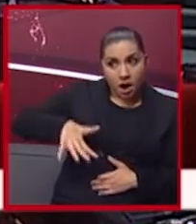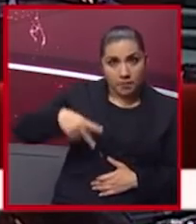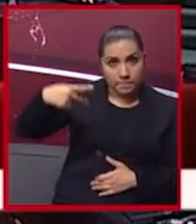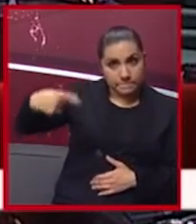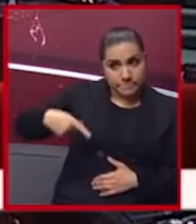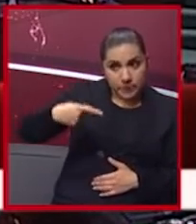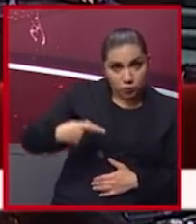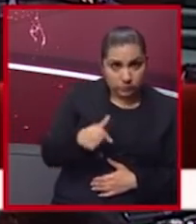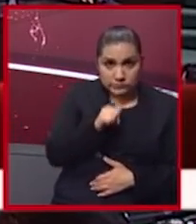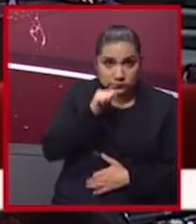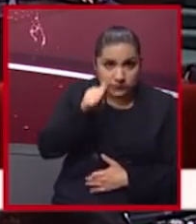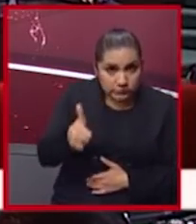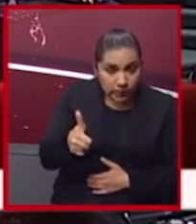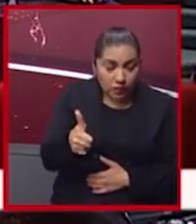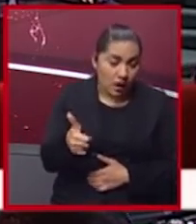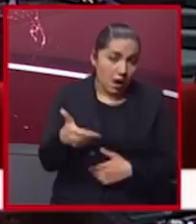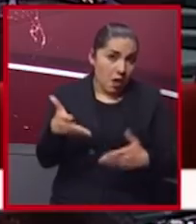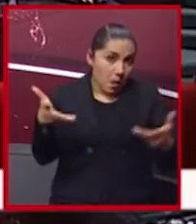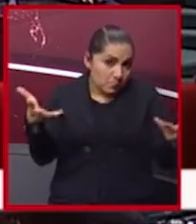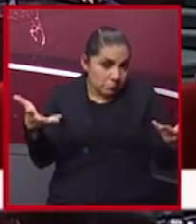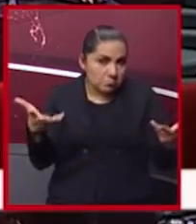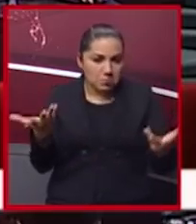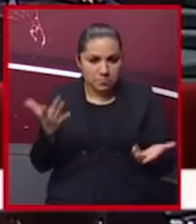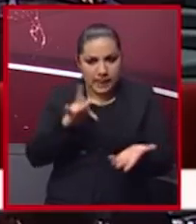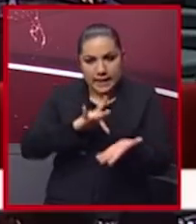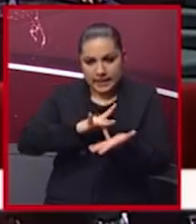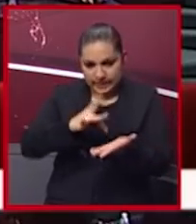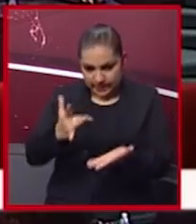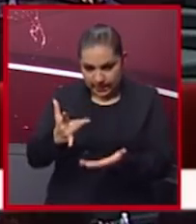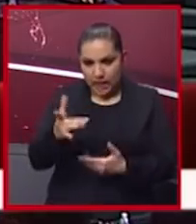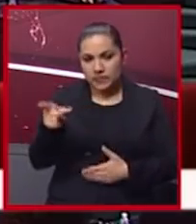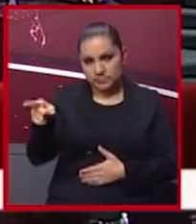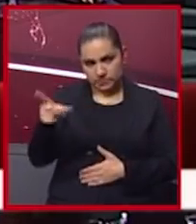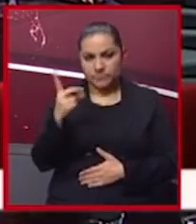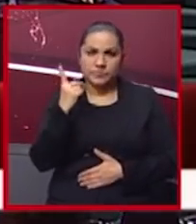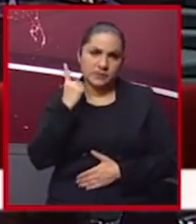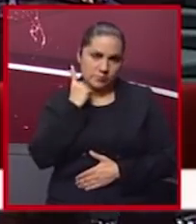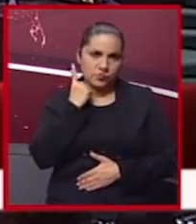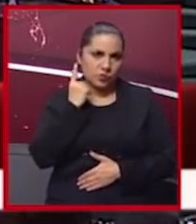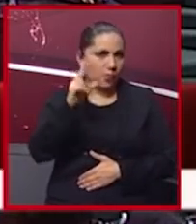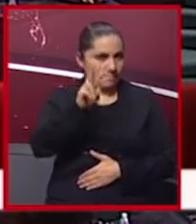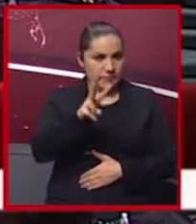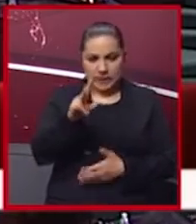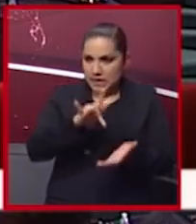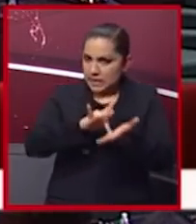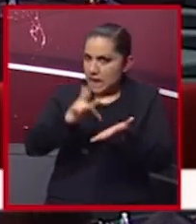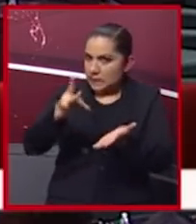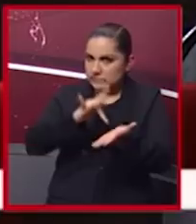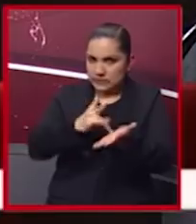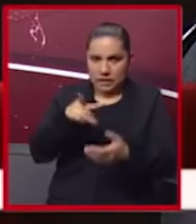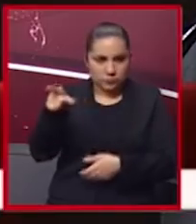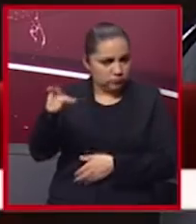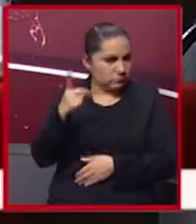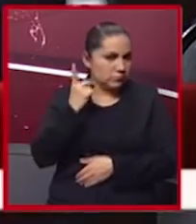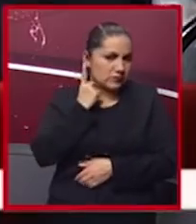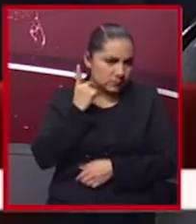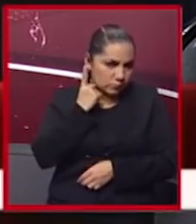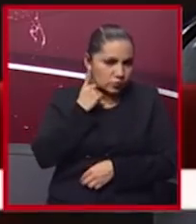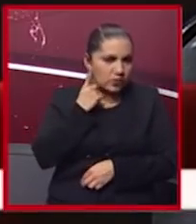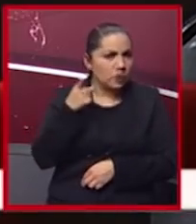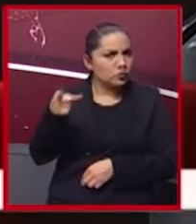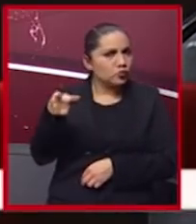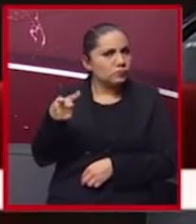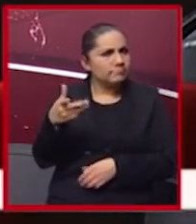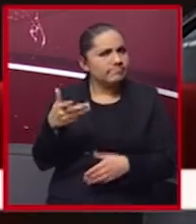le agradezco mucho al diputado, le agradezco sobremanera al diputado en que haya entendido muy bien el